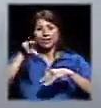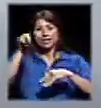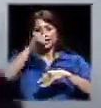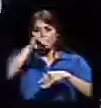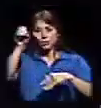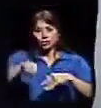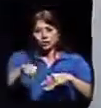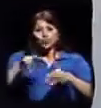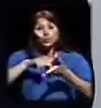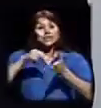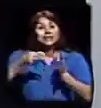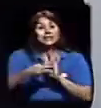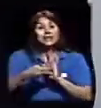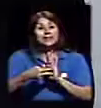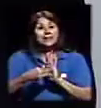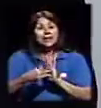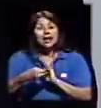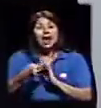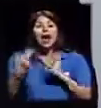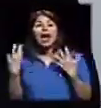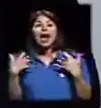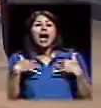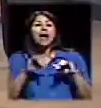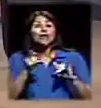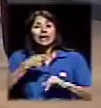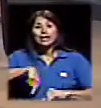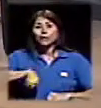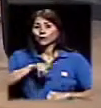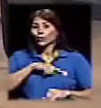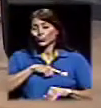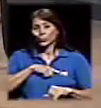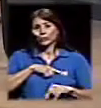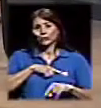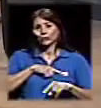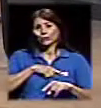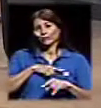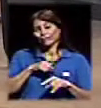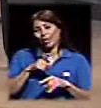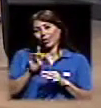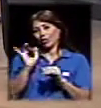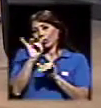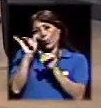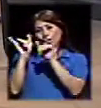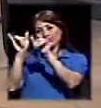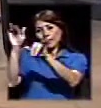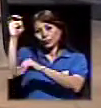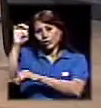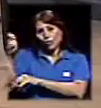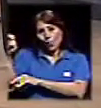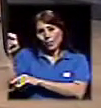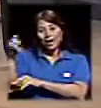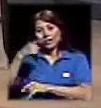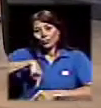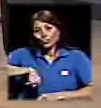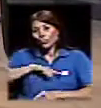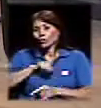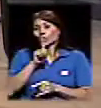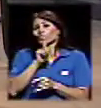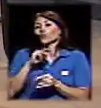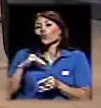que, aunque nosotros no podemos, porque no estamos en Europa, ser miembros de esos